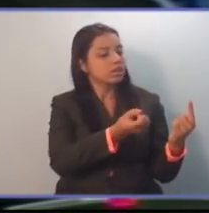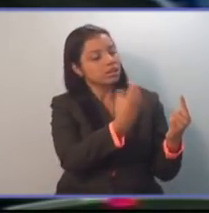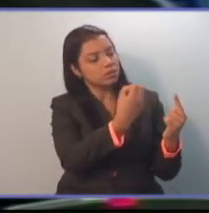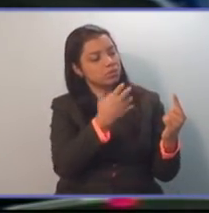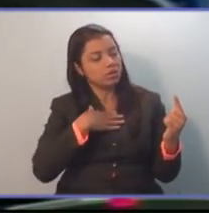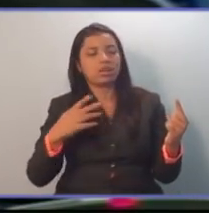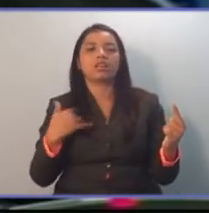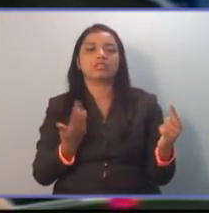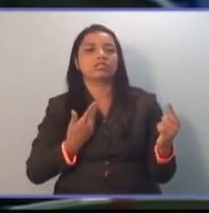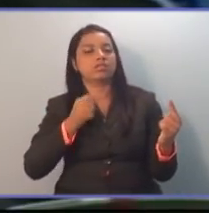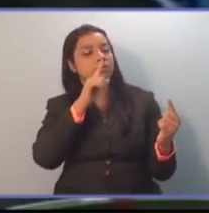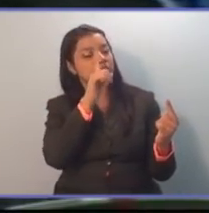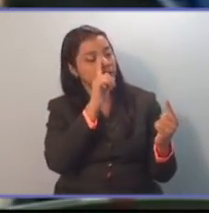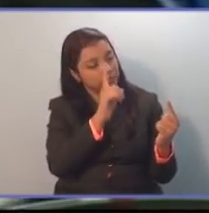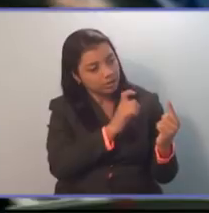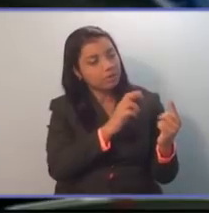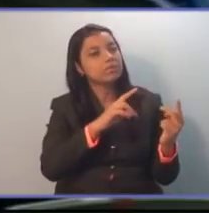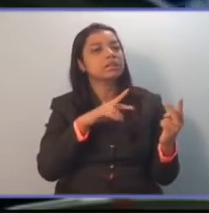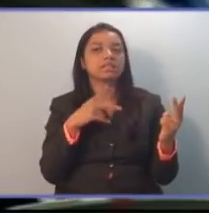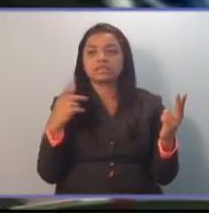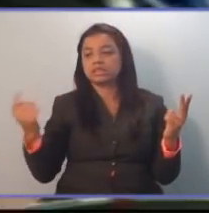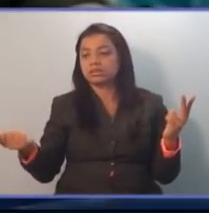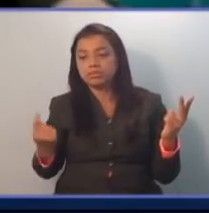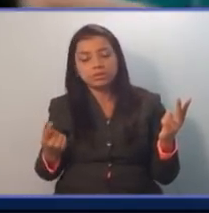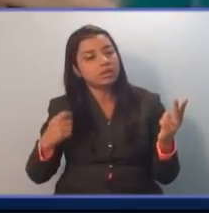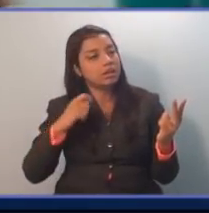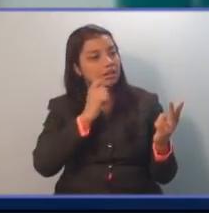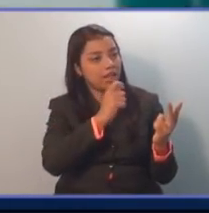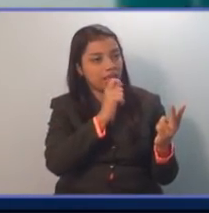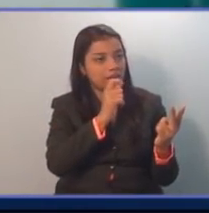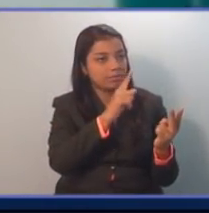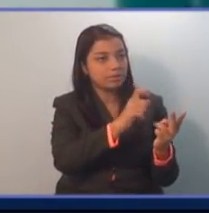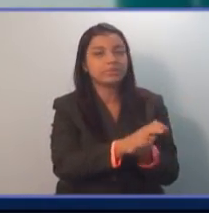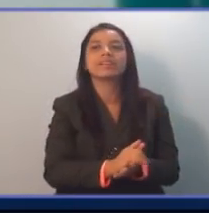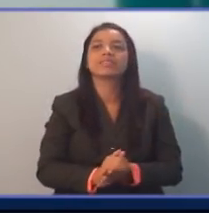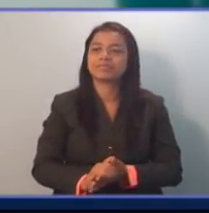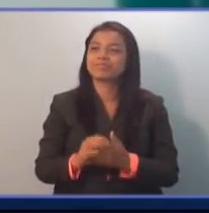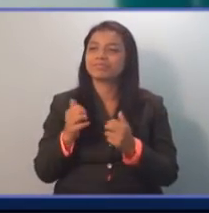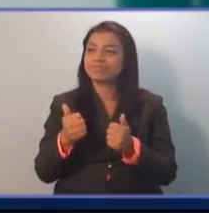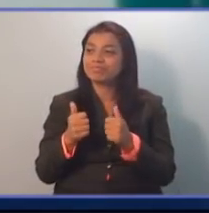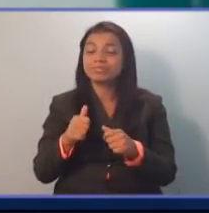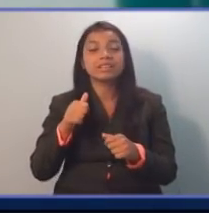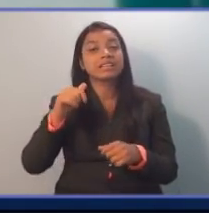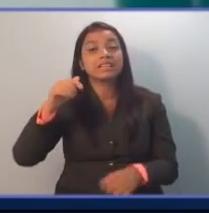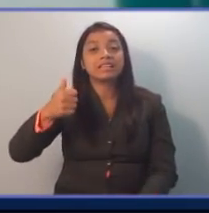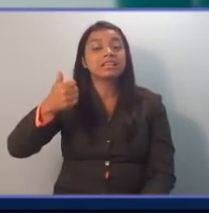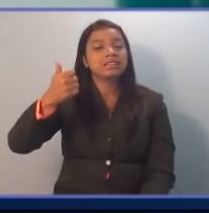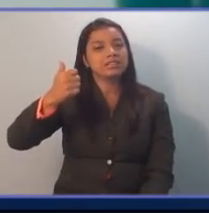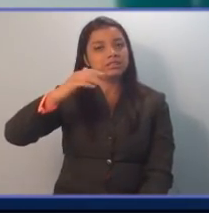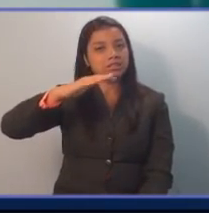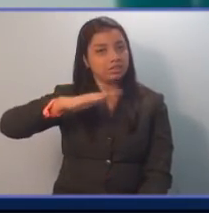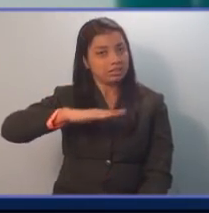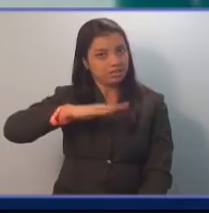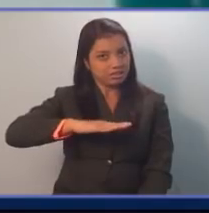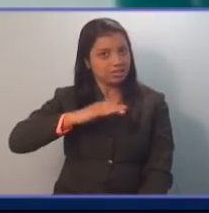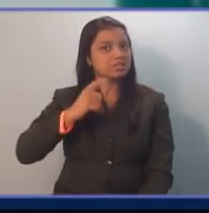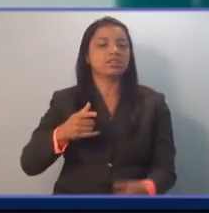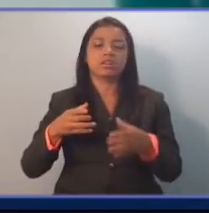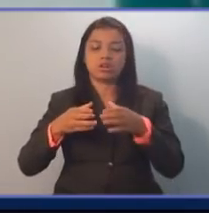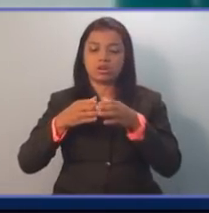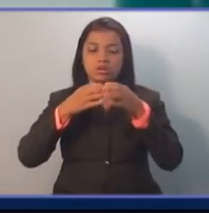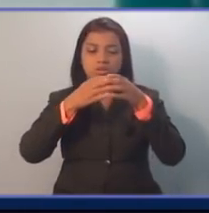tiempo para empezar a contestar. Sí. Muchas gracias. Buenas tardes, honorable subcomisión que dirige este